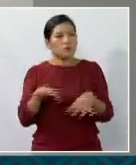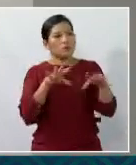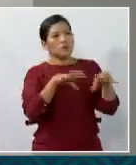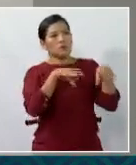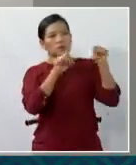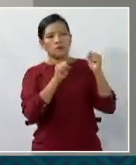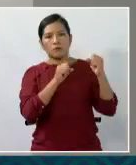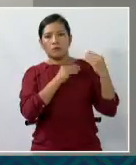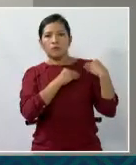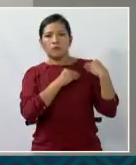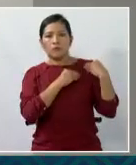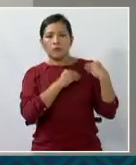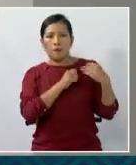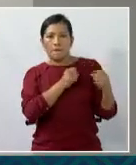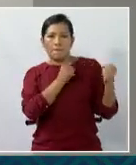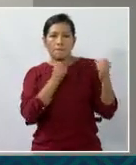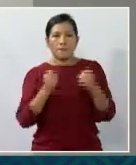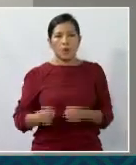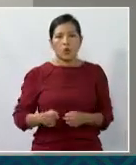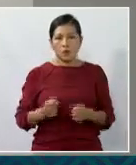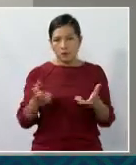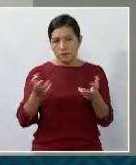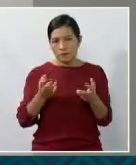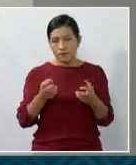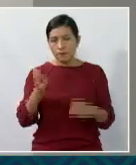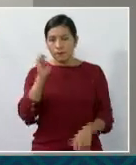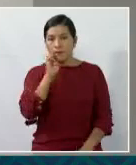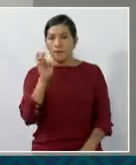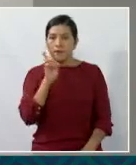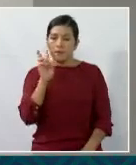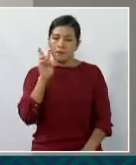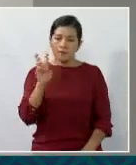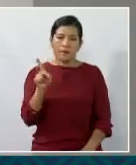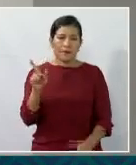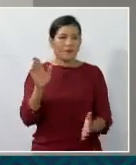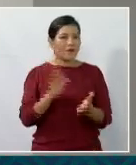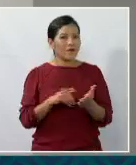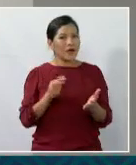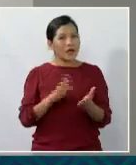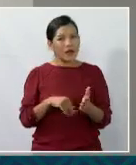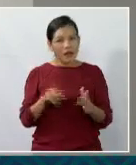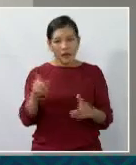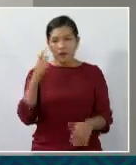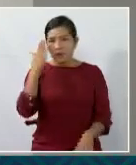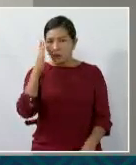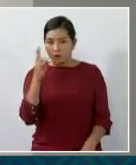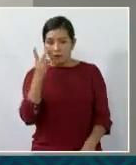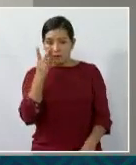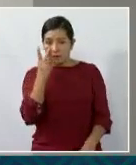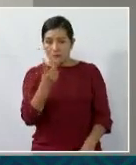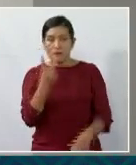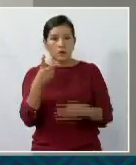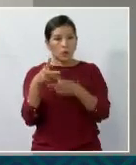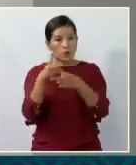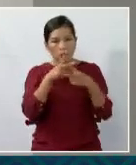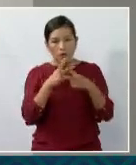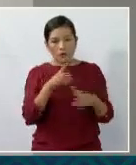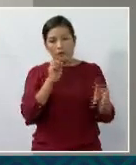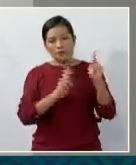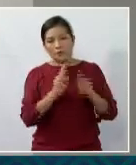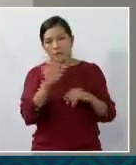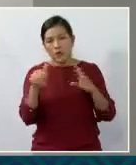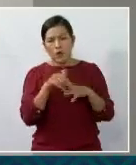Morales subestima el nivel de conciencia de organización y movilización de la gente